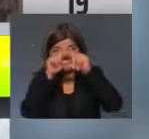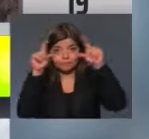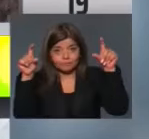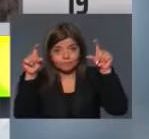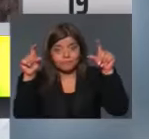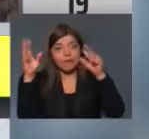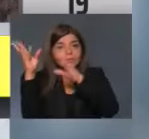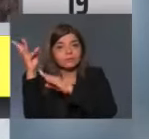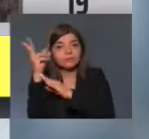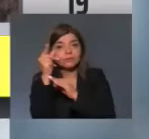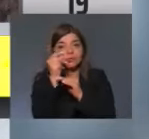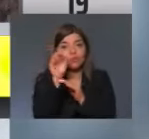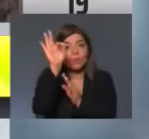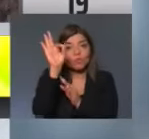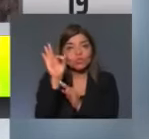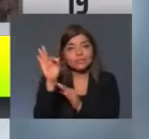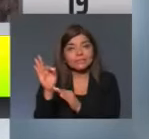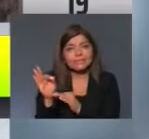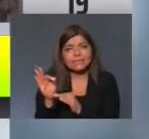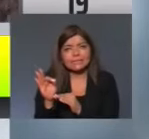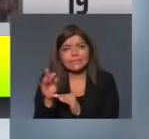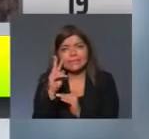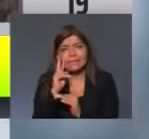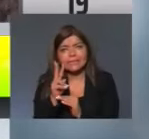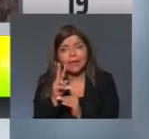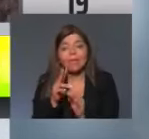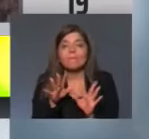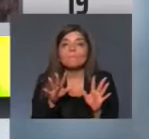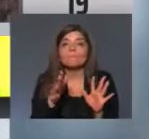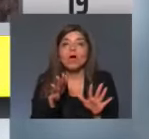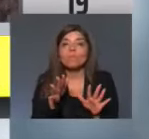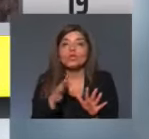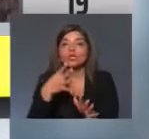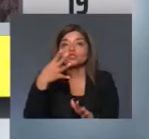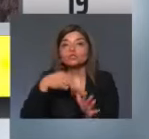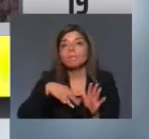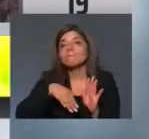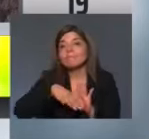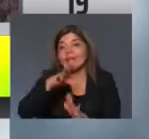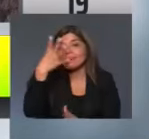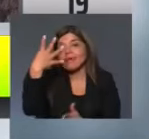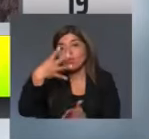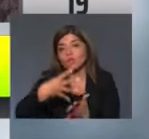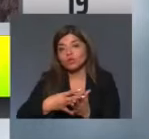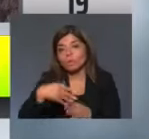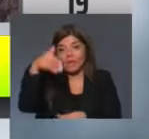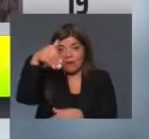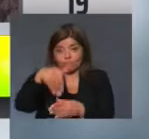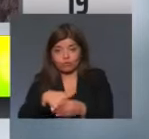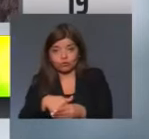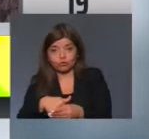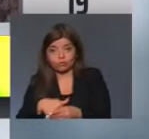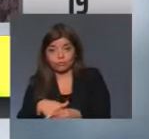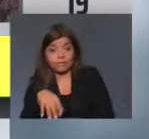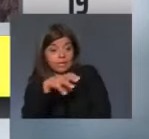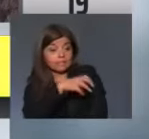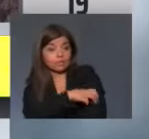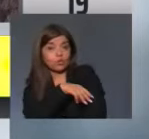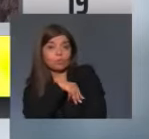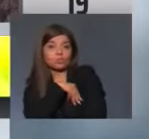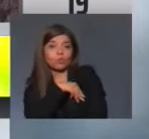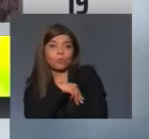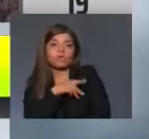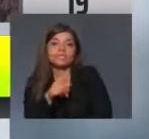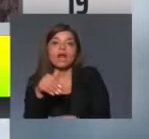el conteo Tarense tiene ya bastante más de 4.000 votos, pero recordemos que en la región metropolitana, nos decían Axel y Cristian Valdivieso,